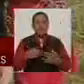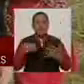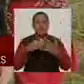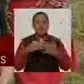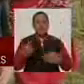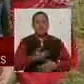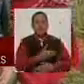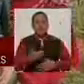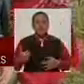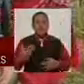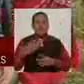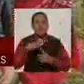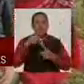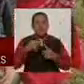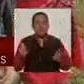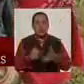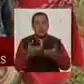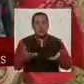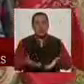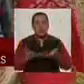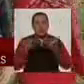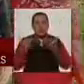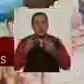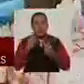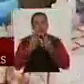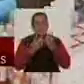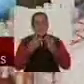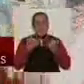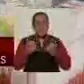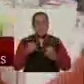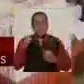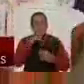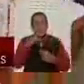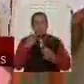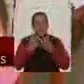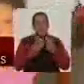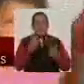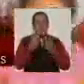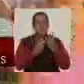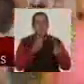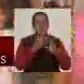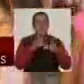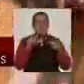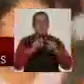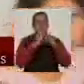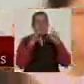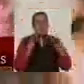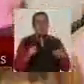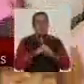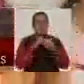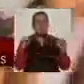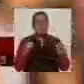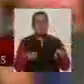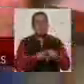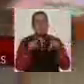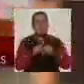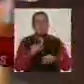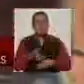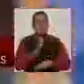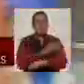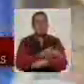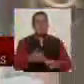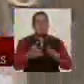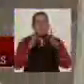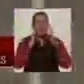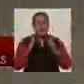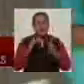nación continúa su recorrido por los diferentes módulos de atención. Desde tempranas horas se ha venido atendiendo a